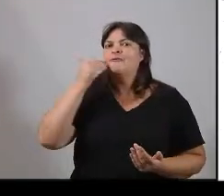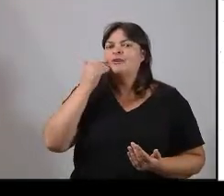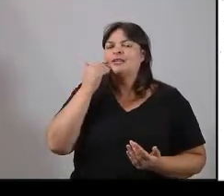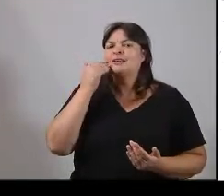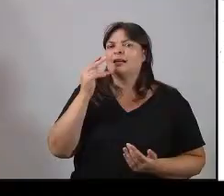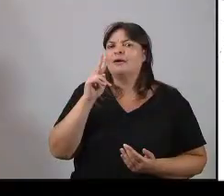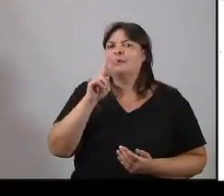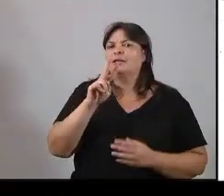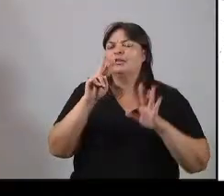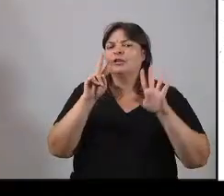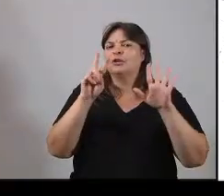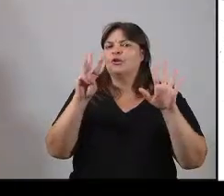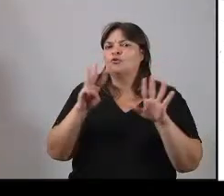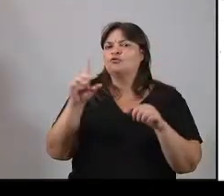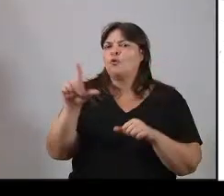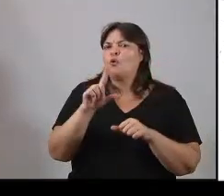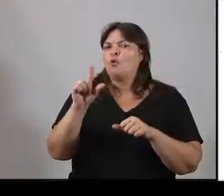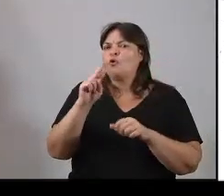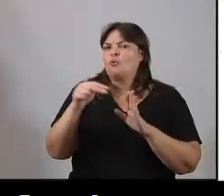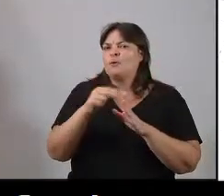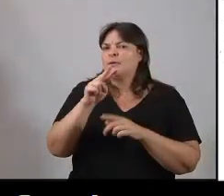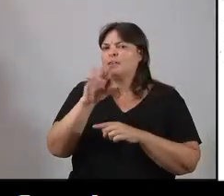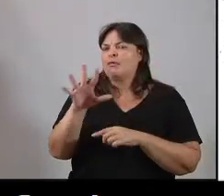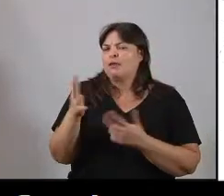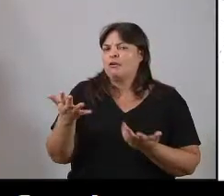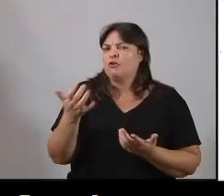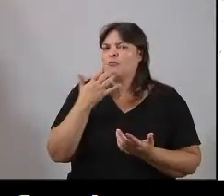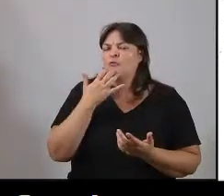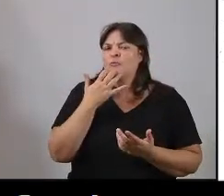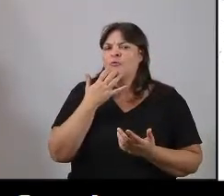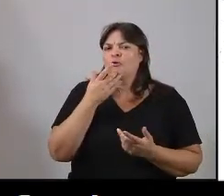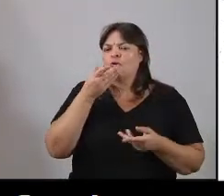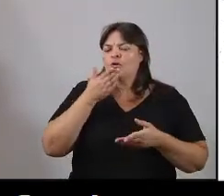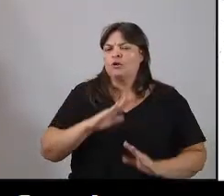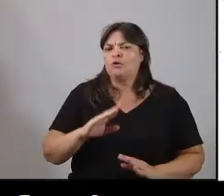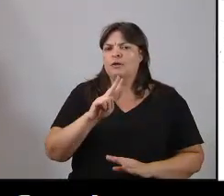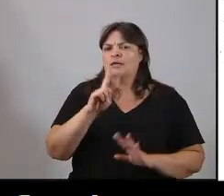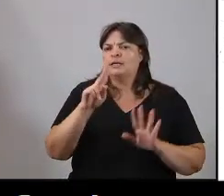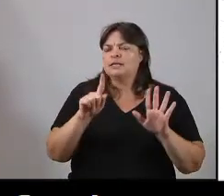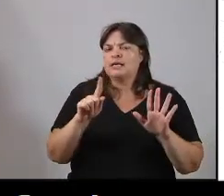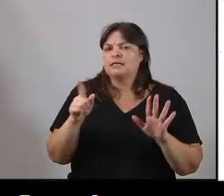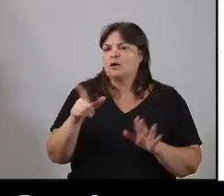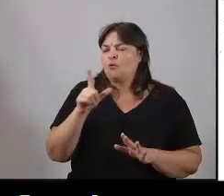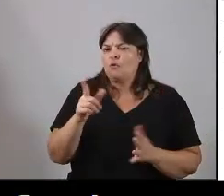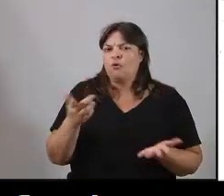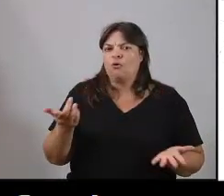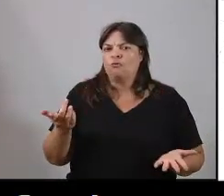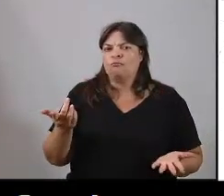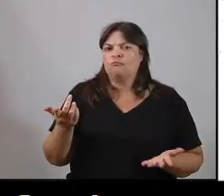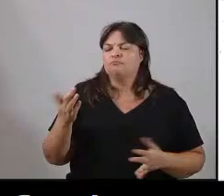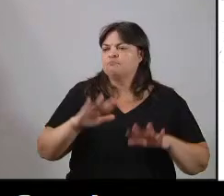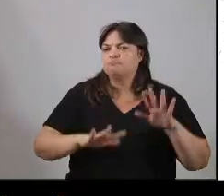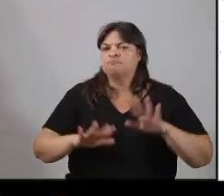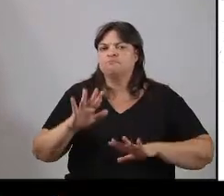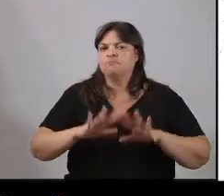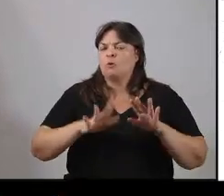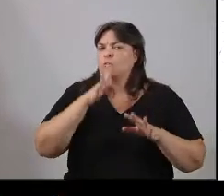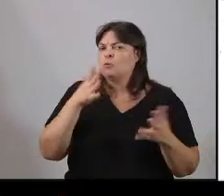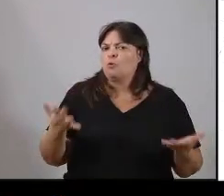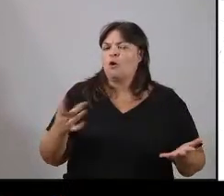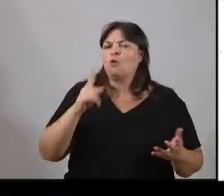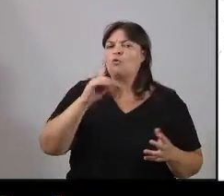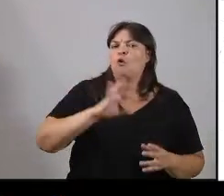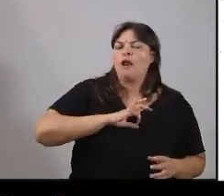28 de julio de 2025? Me refiero, ¿el niño nacido el 26 de julio? ¿Hay algún motivo? ¿No se podría empezar a 1